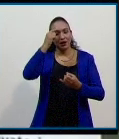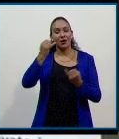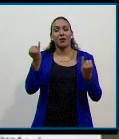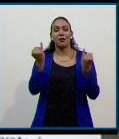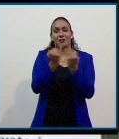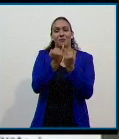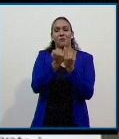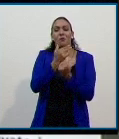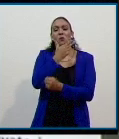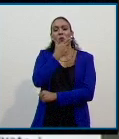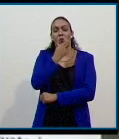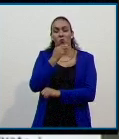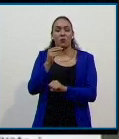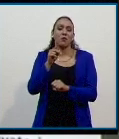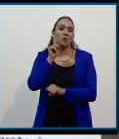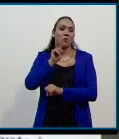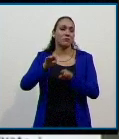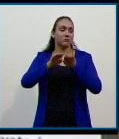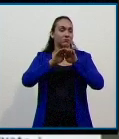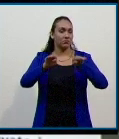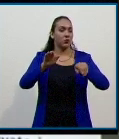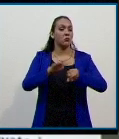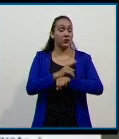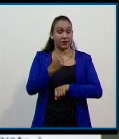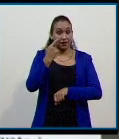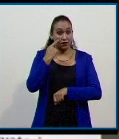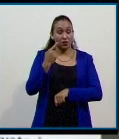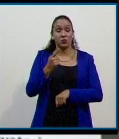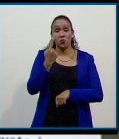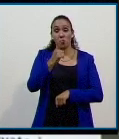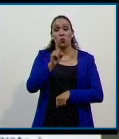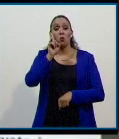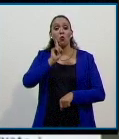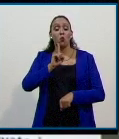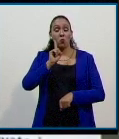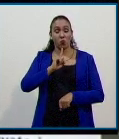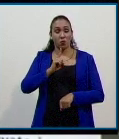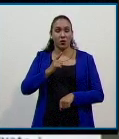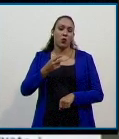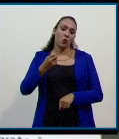qué? Porque ante un juez, todas y todos, por igual,